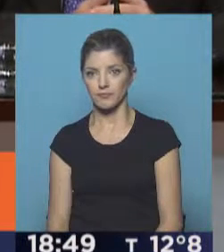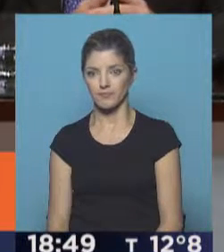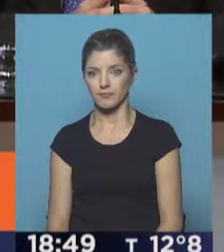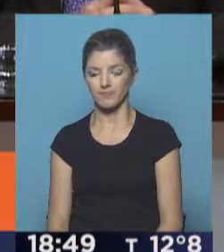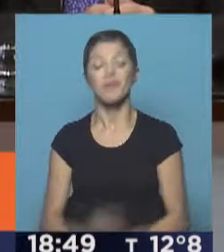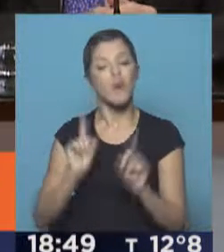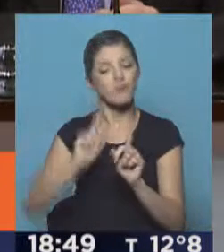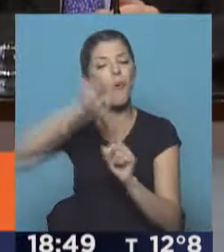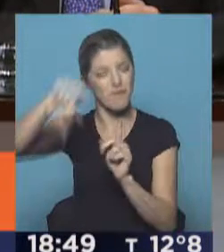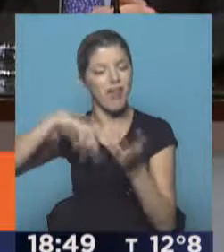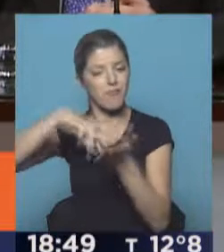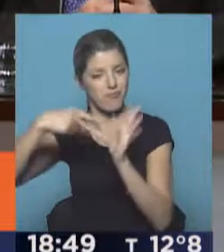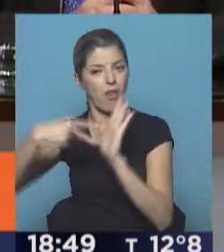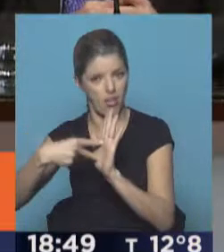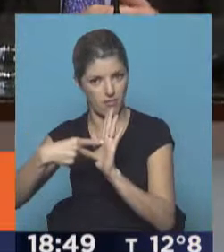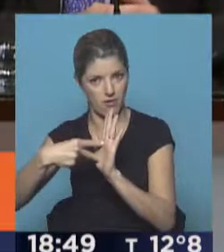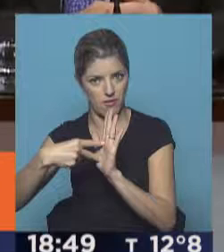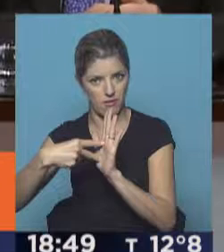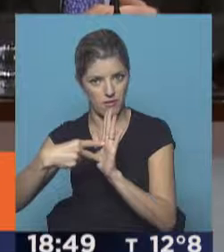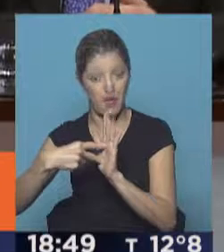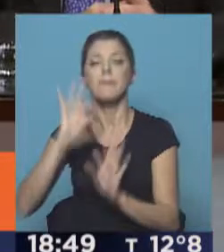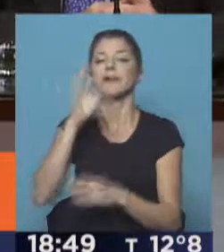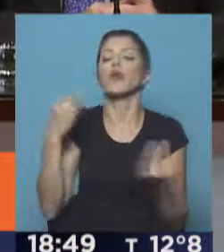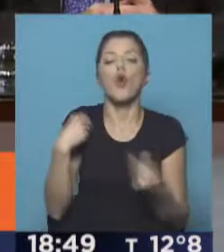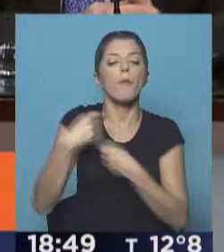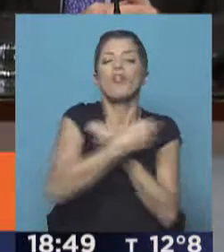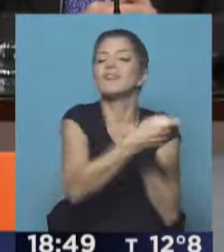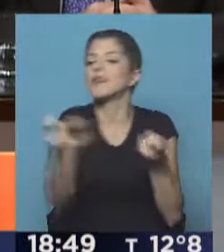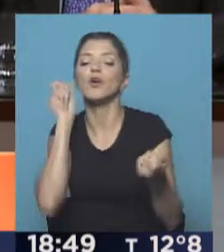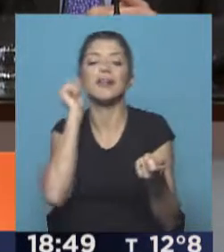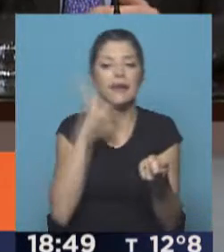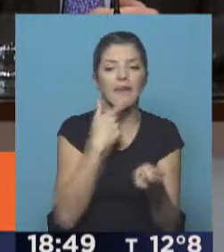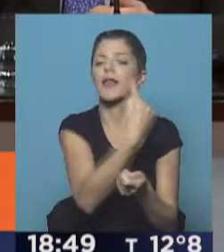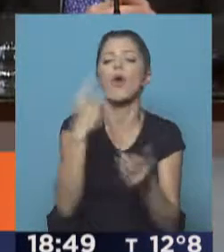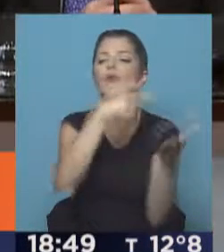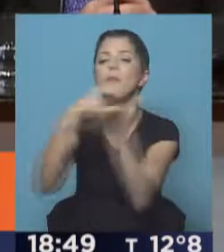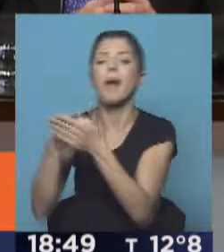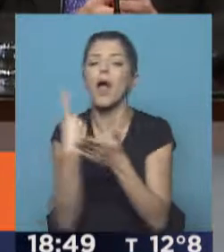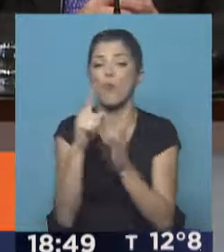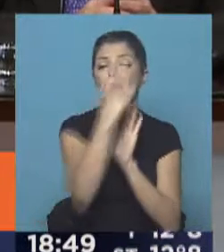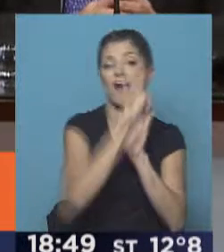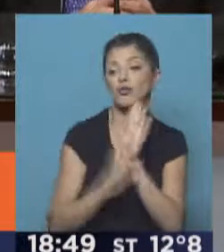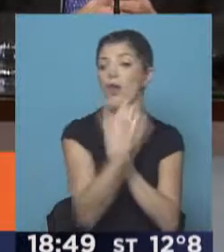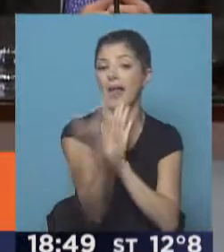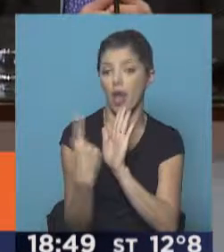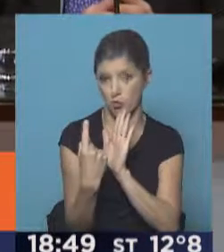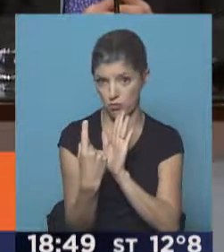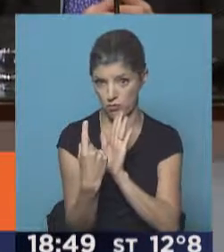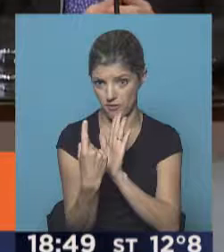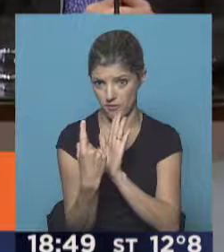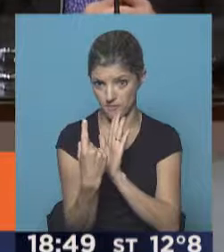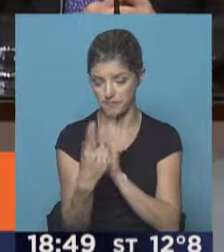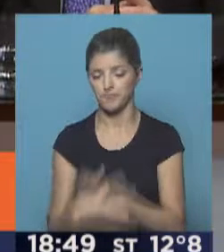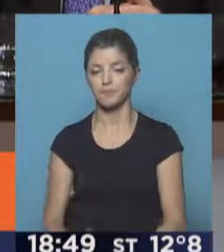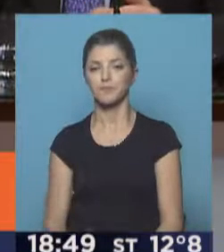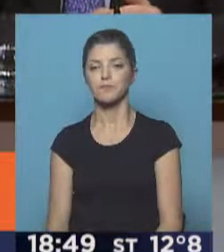tensiones también a la hora de dónde se distribuye, cuánto se paga, cuál es la factura que recibimos.